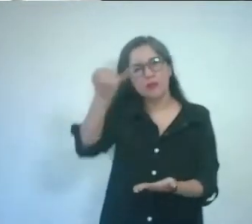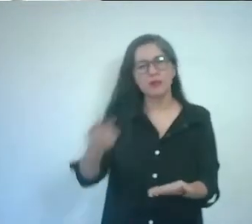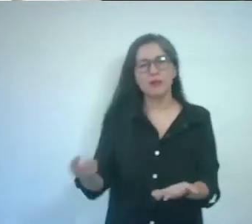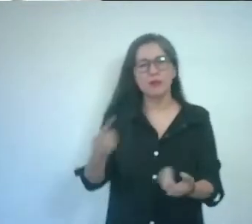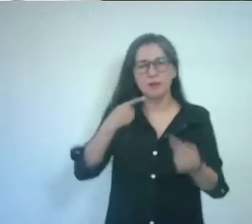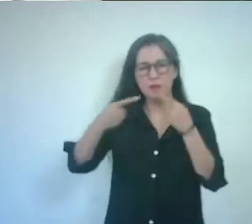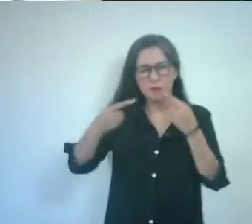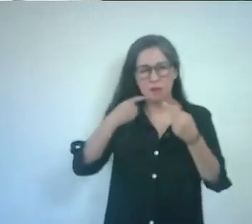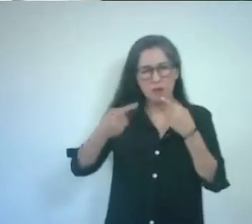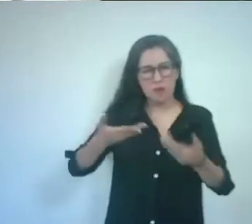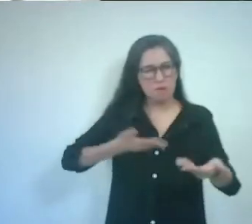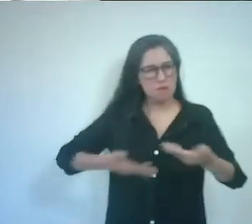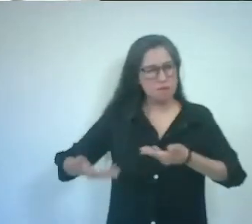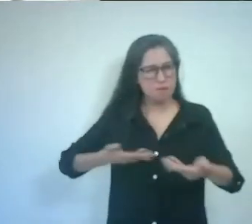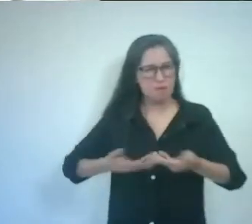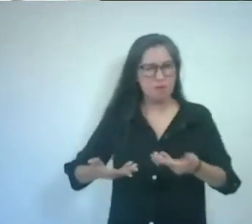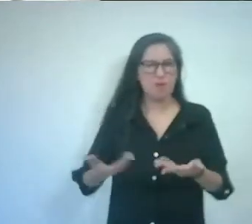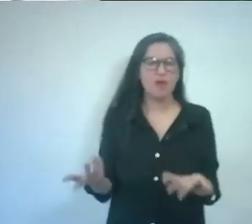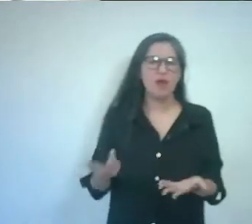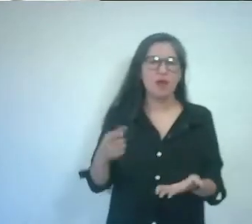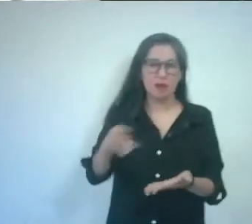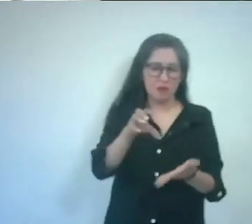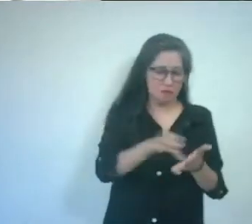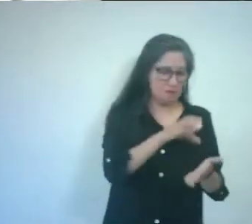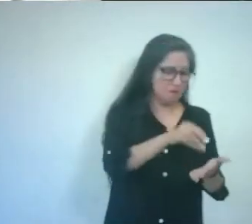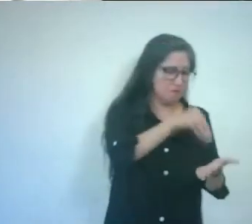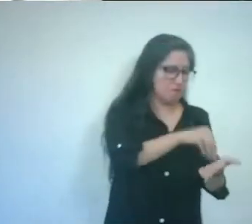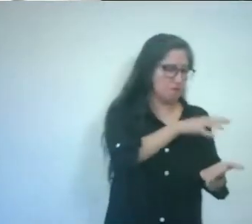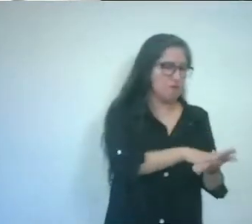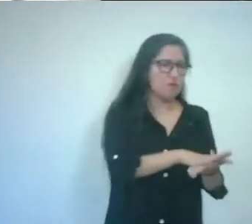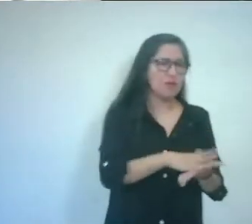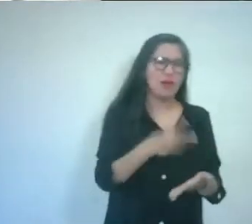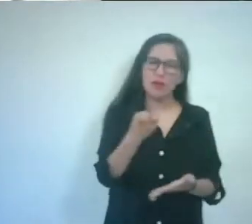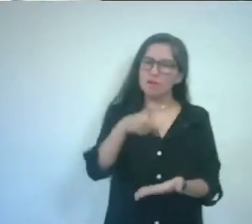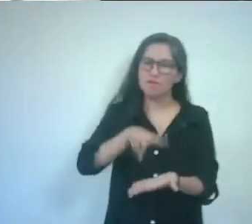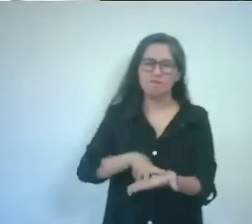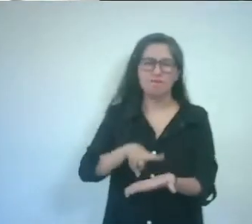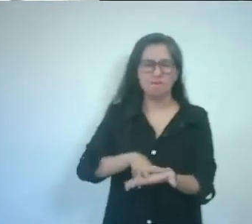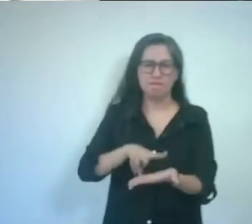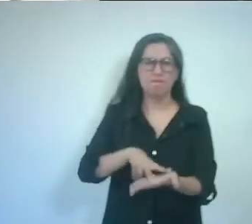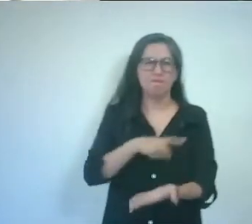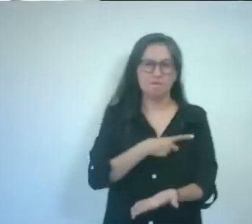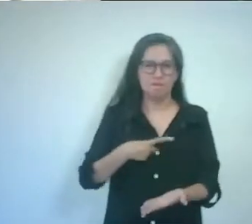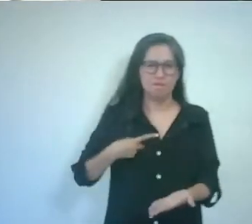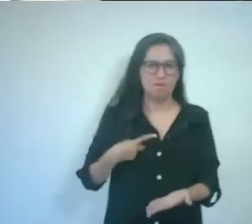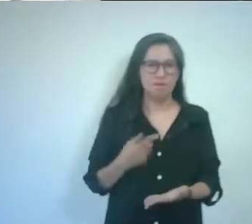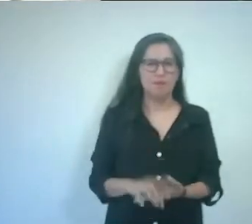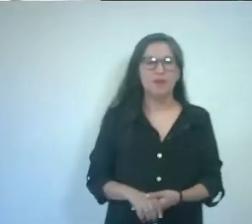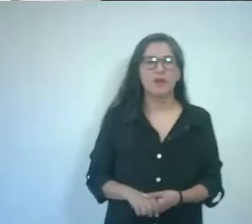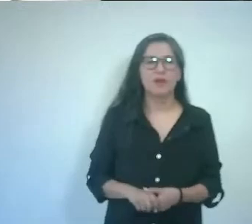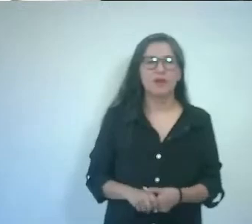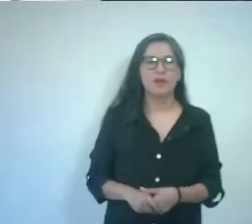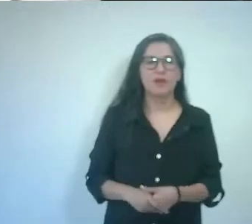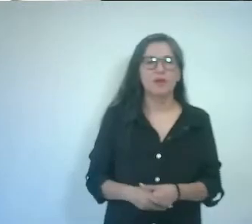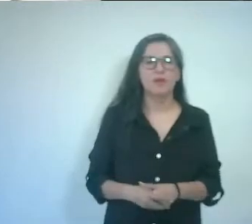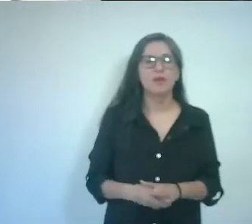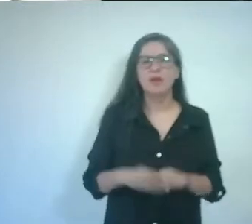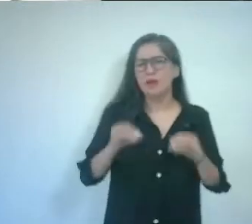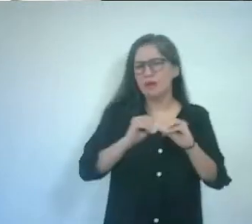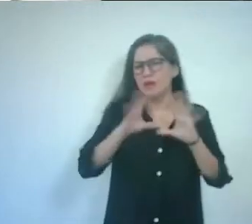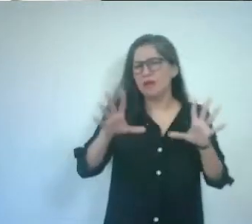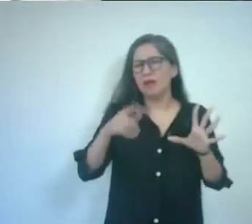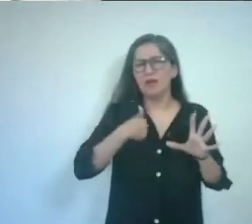debatir públicamente, colocar agenda, también me parece valioso. Y sin duda